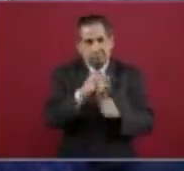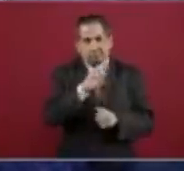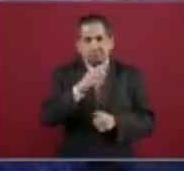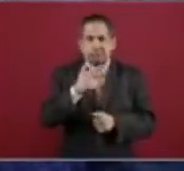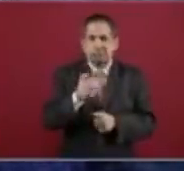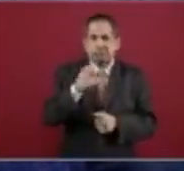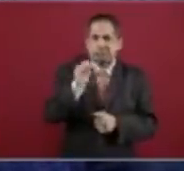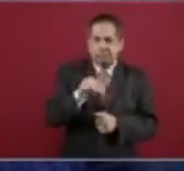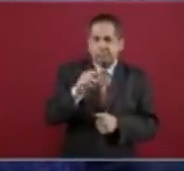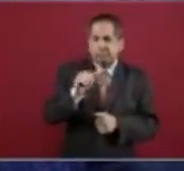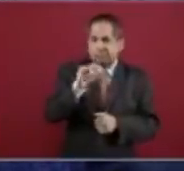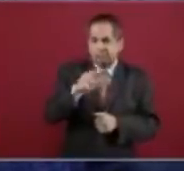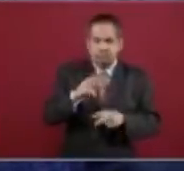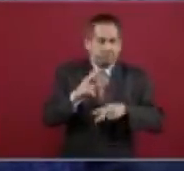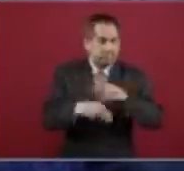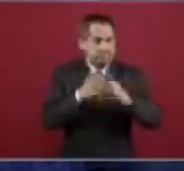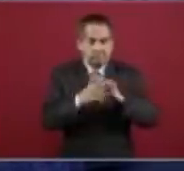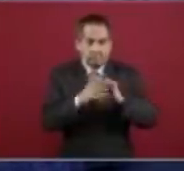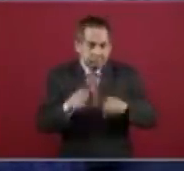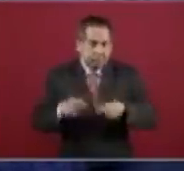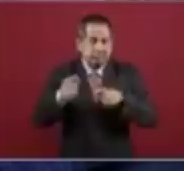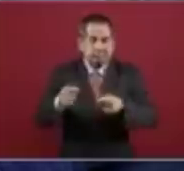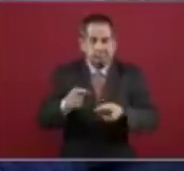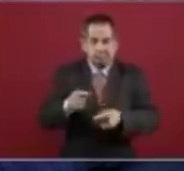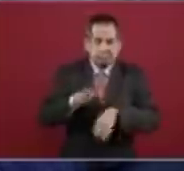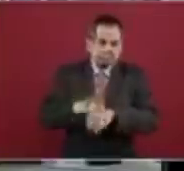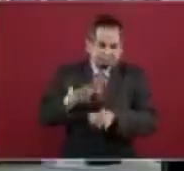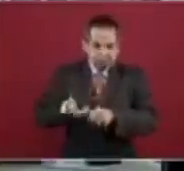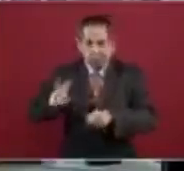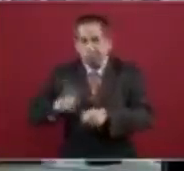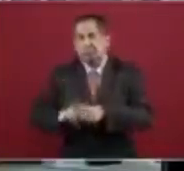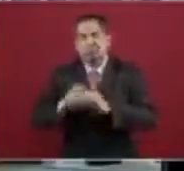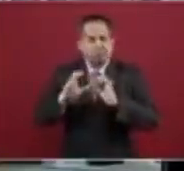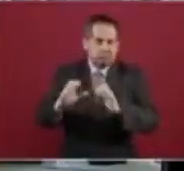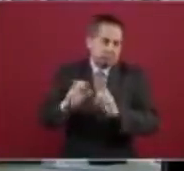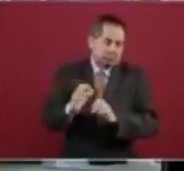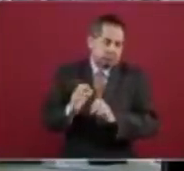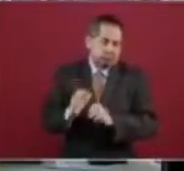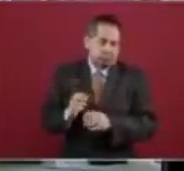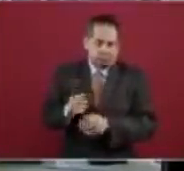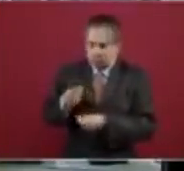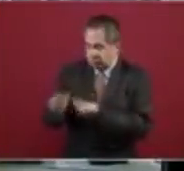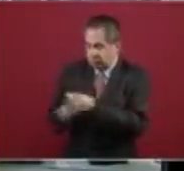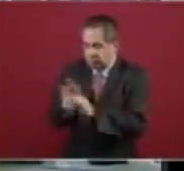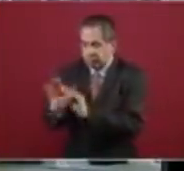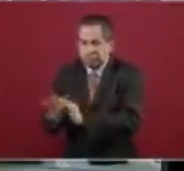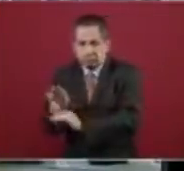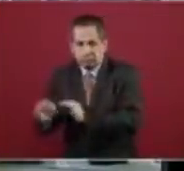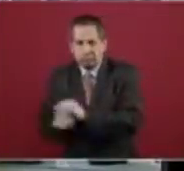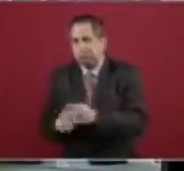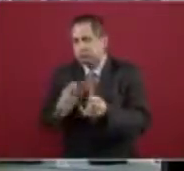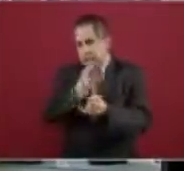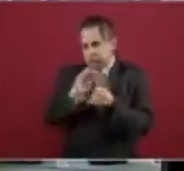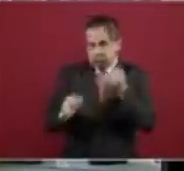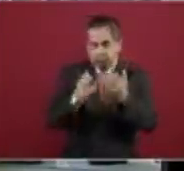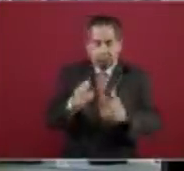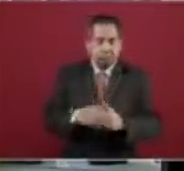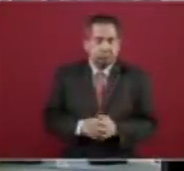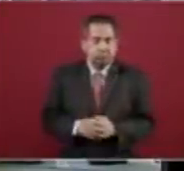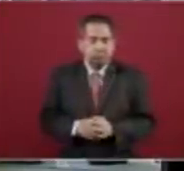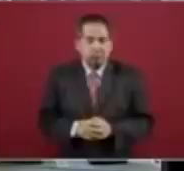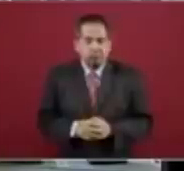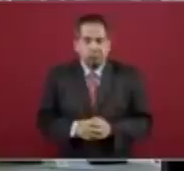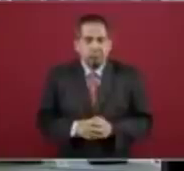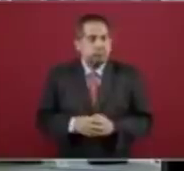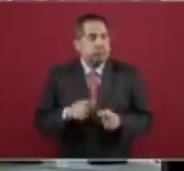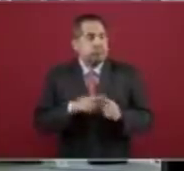Martínez para que se garanticen máquinas de hemodiálisis, material de curación y medicamento. Y por último, los